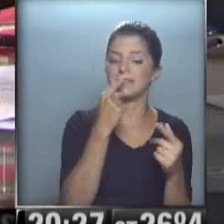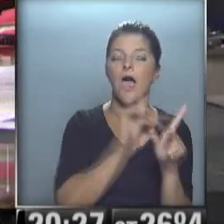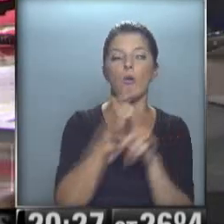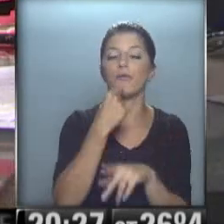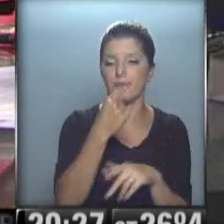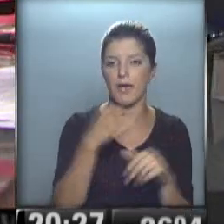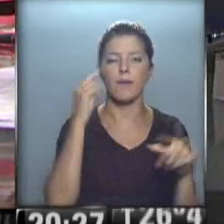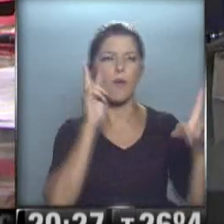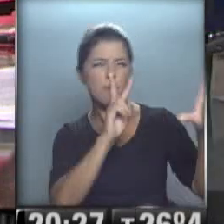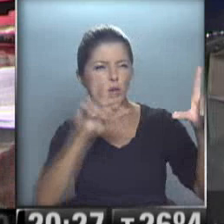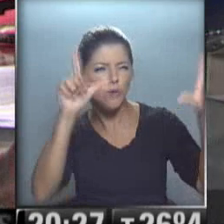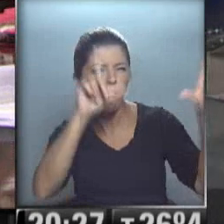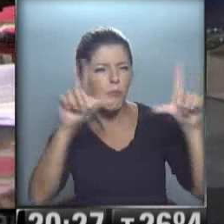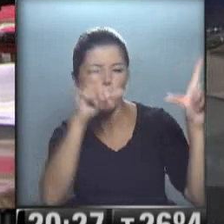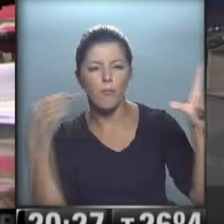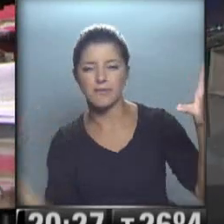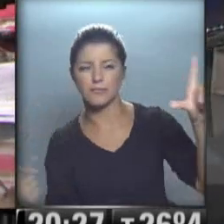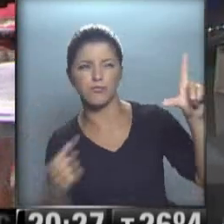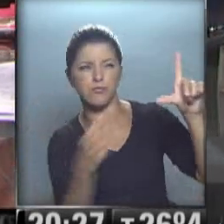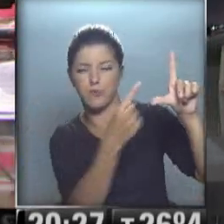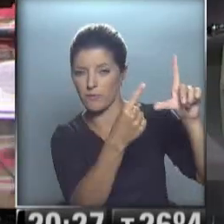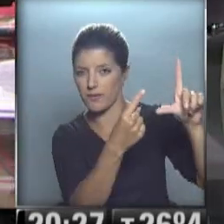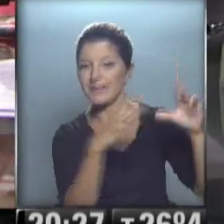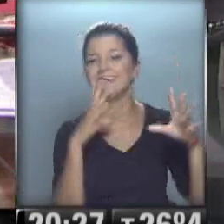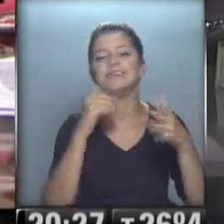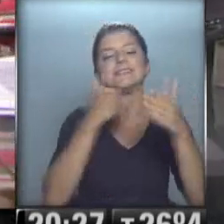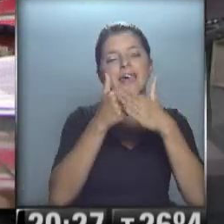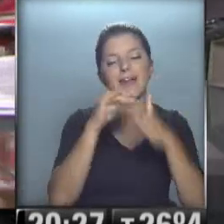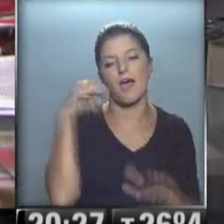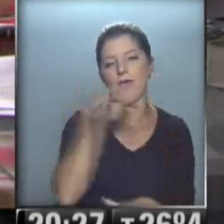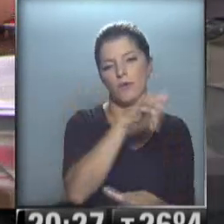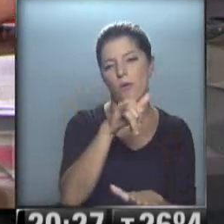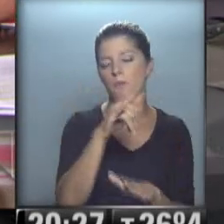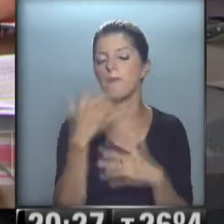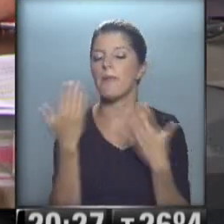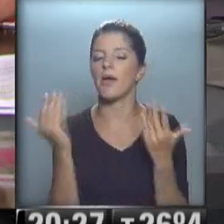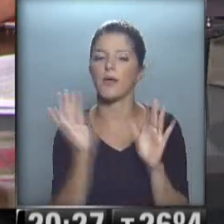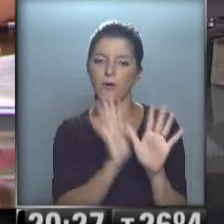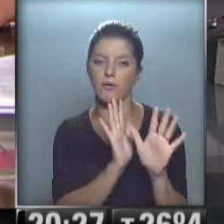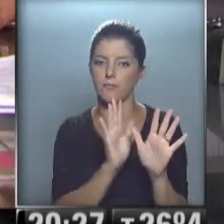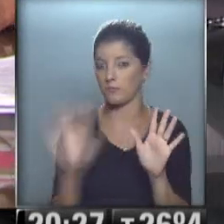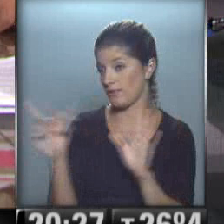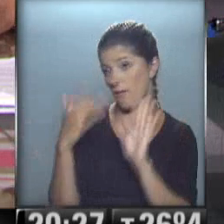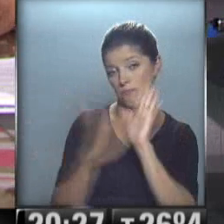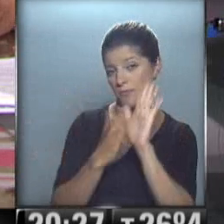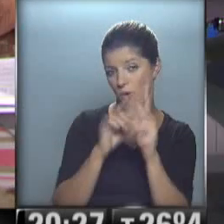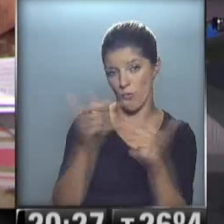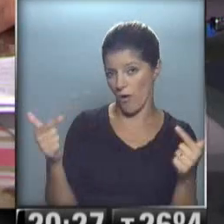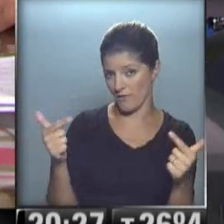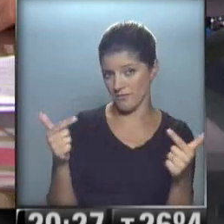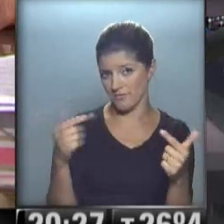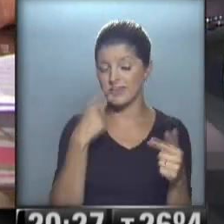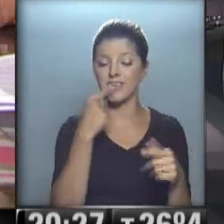supuestamente visualizado unos misiles cerca del avión, pero no deja de ser una... Sí, los rastros tampoco se confirmó que no eran